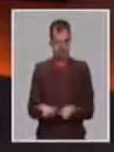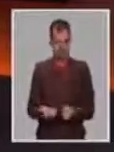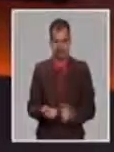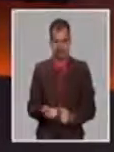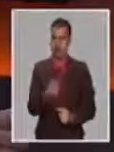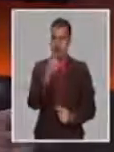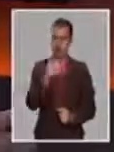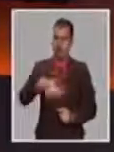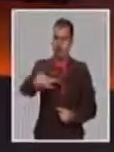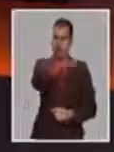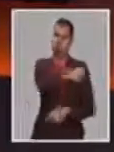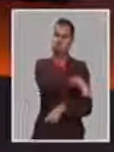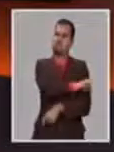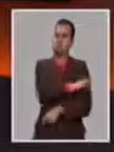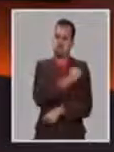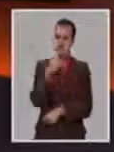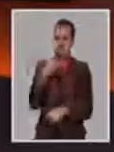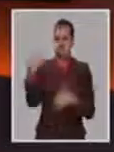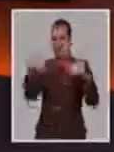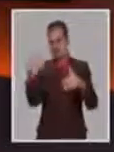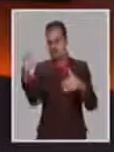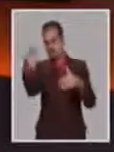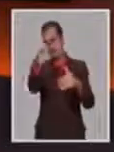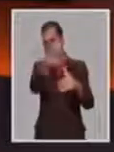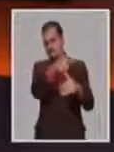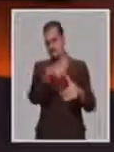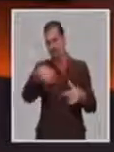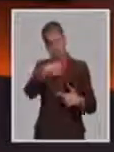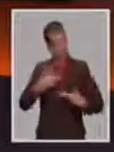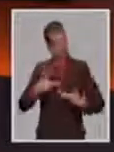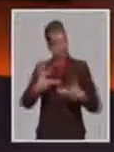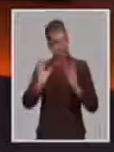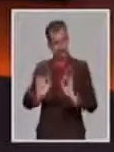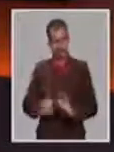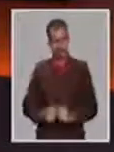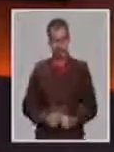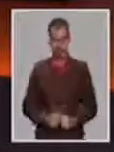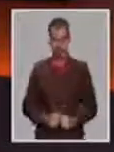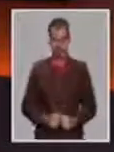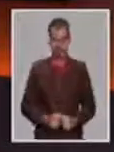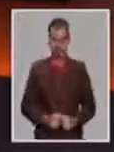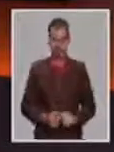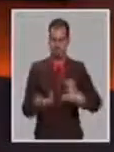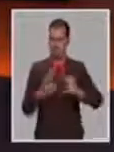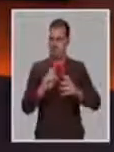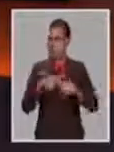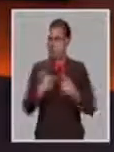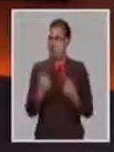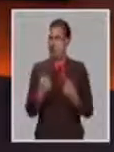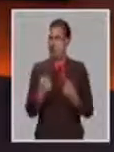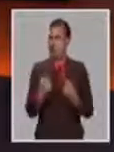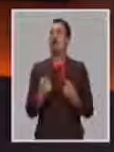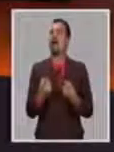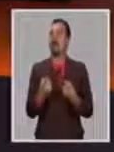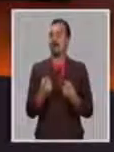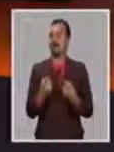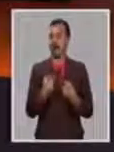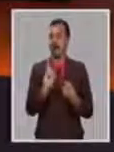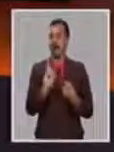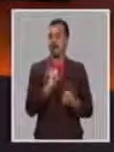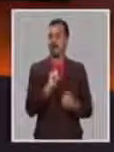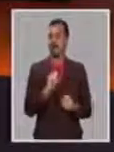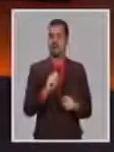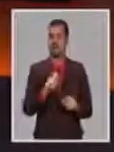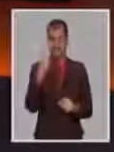de poder involucrar a toda la población con su propio consentimiento. Es compleja porque es un estudio multicéntrico que ha tenido